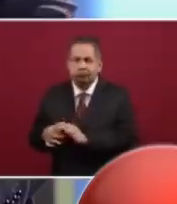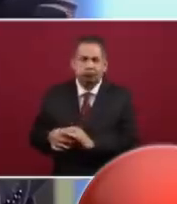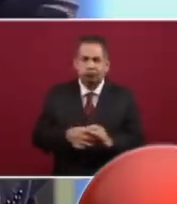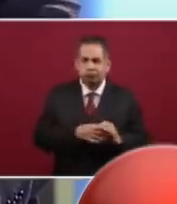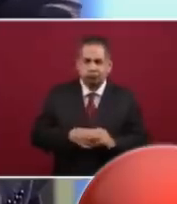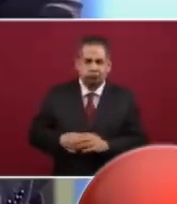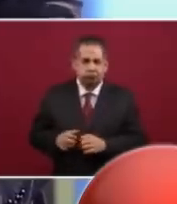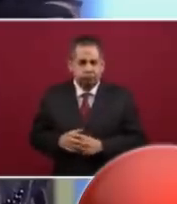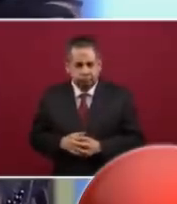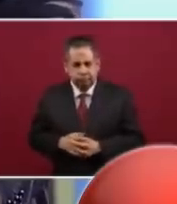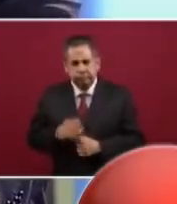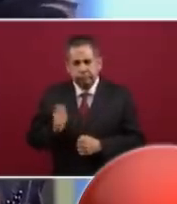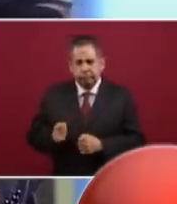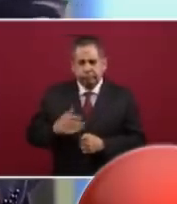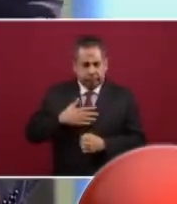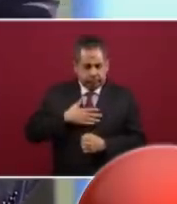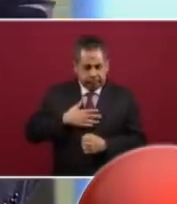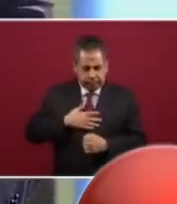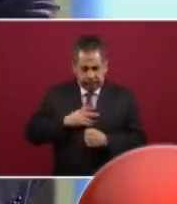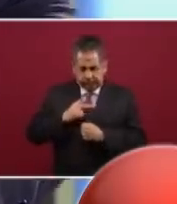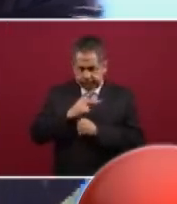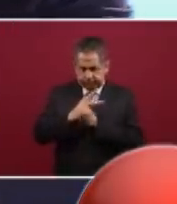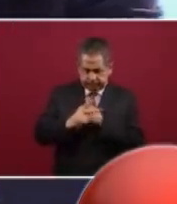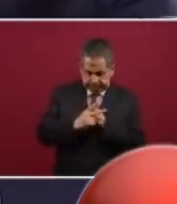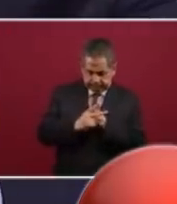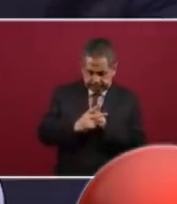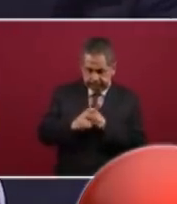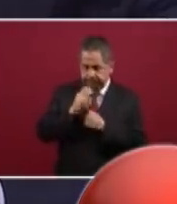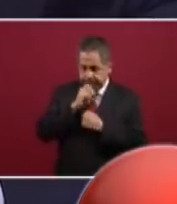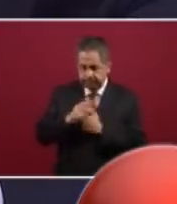Somos de un país, pero también somos ciudadanos del mundo.